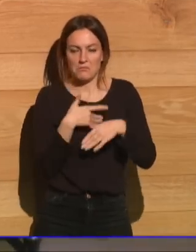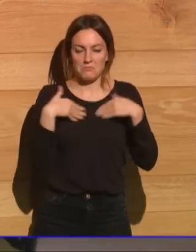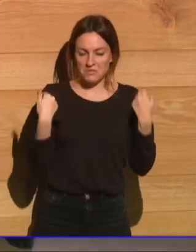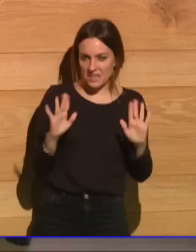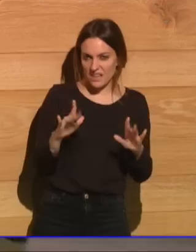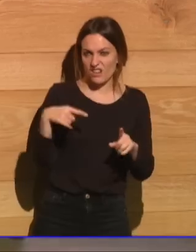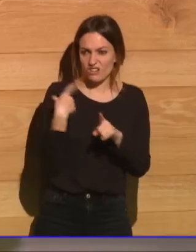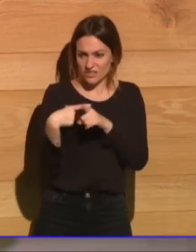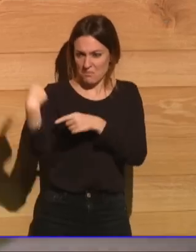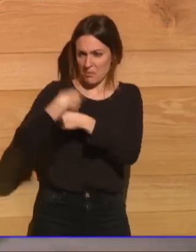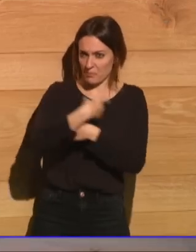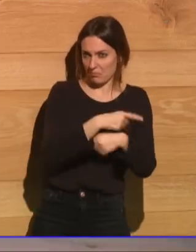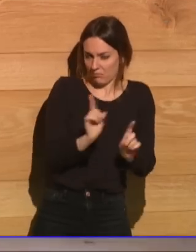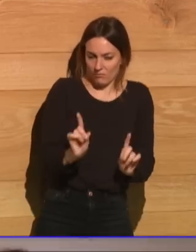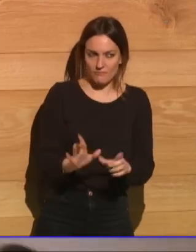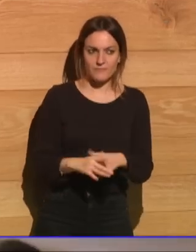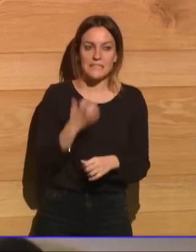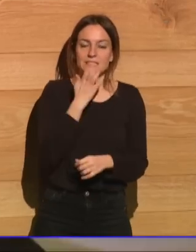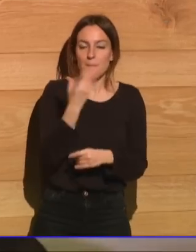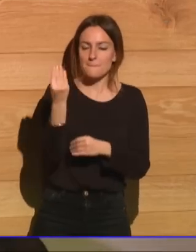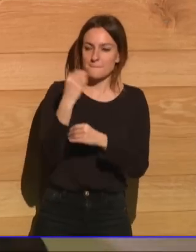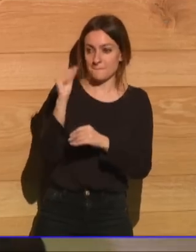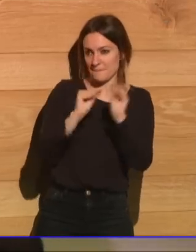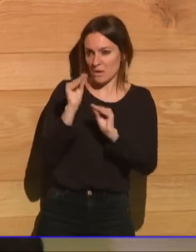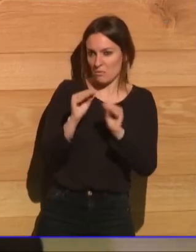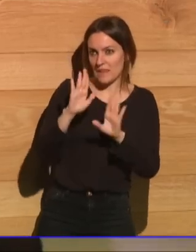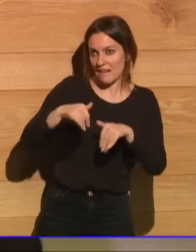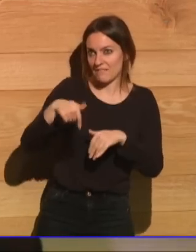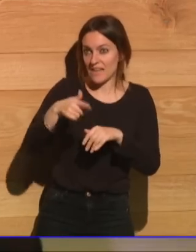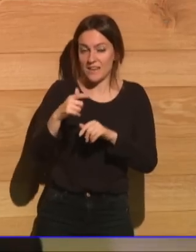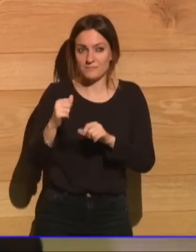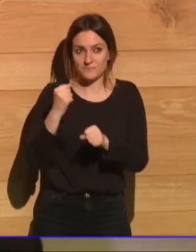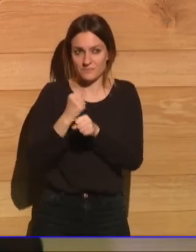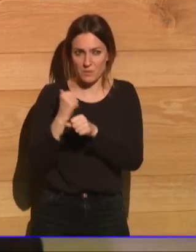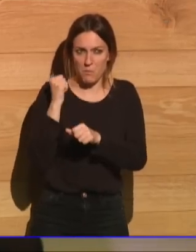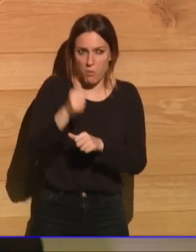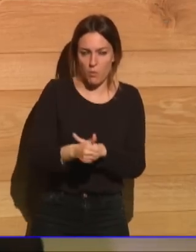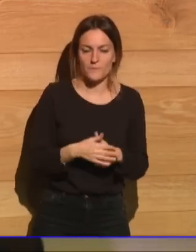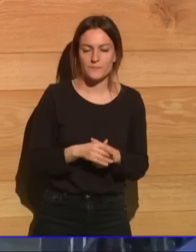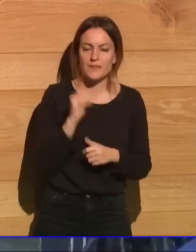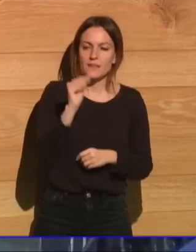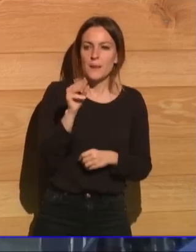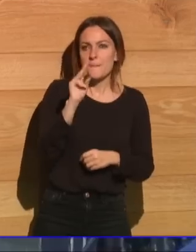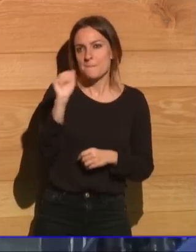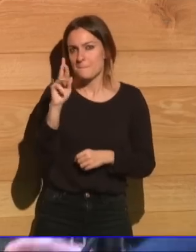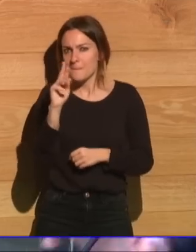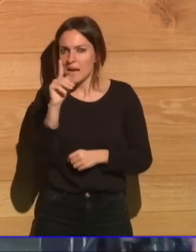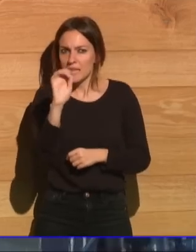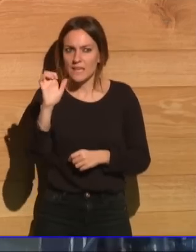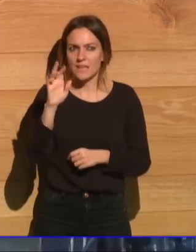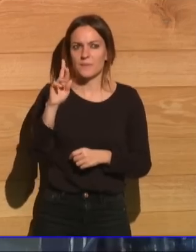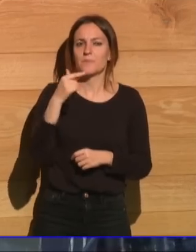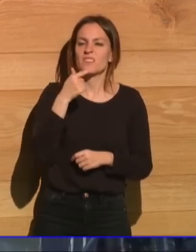y no lo que me... Cuando le preguntan al final de su carrera, dicen, señor Parker, ¿usted por qué ha